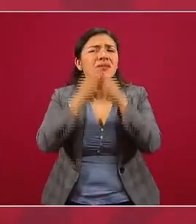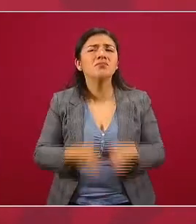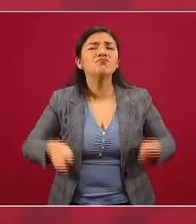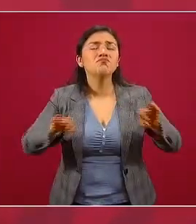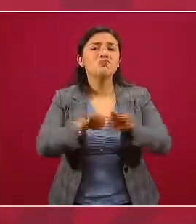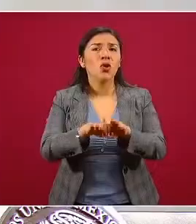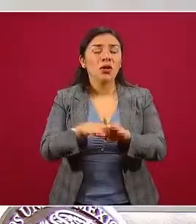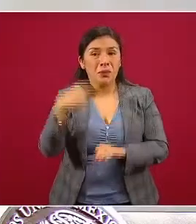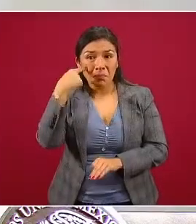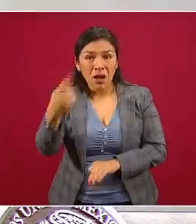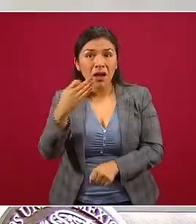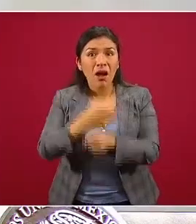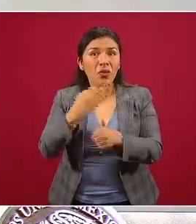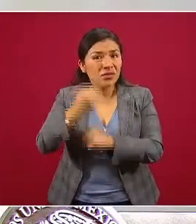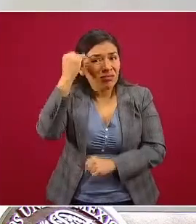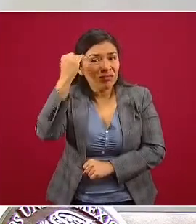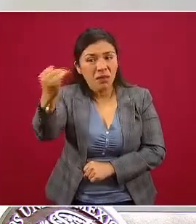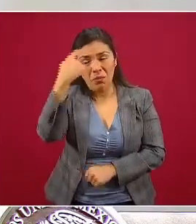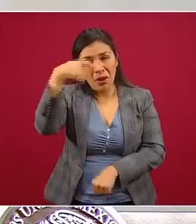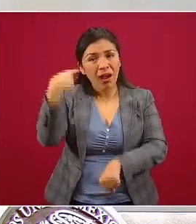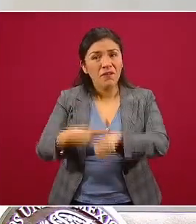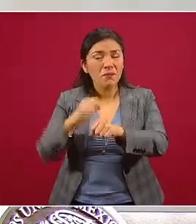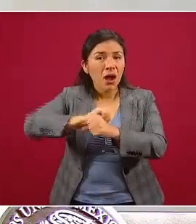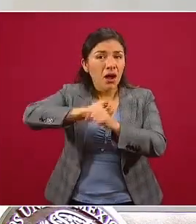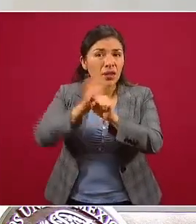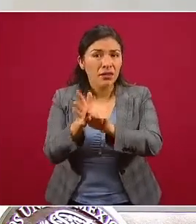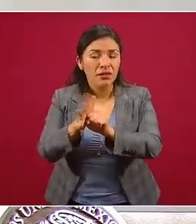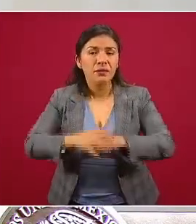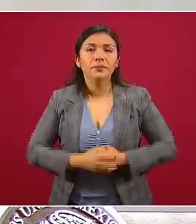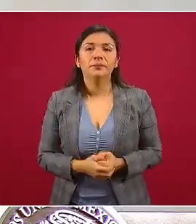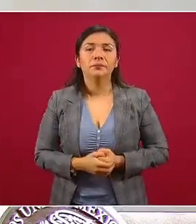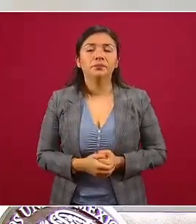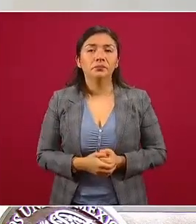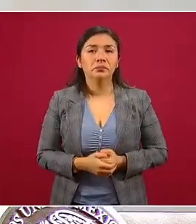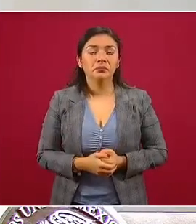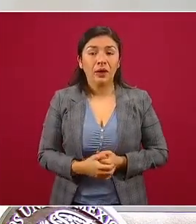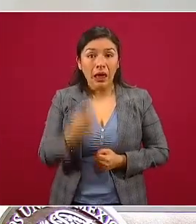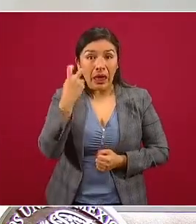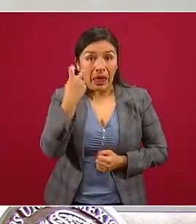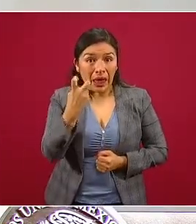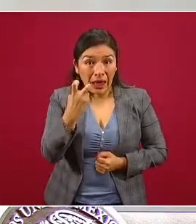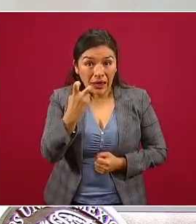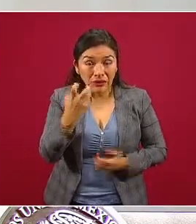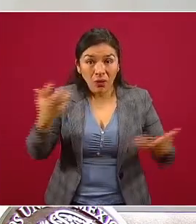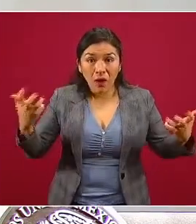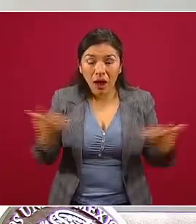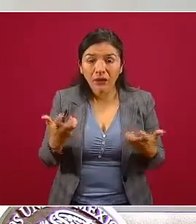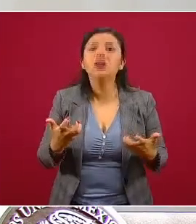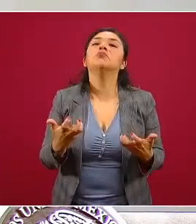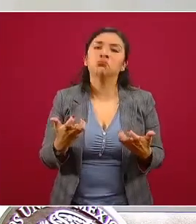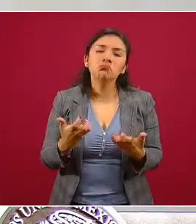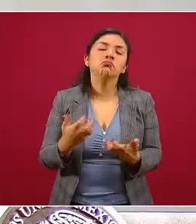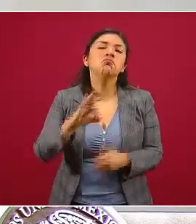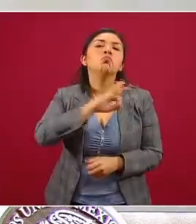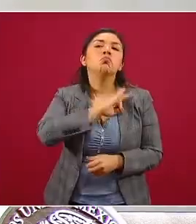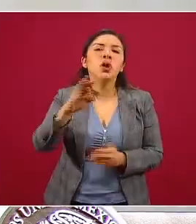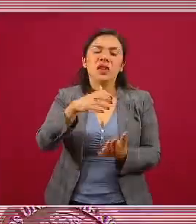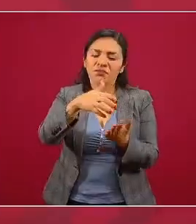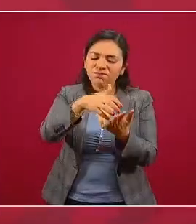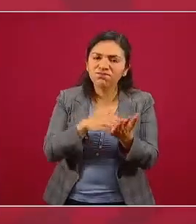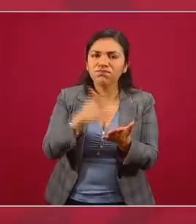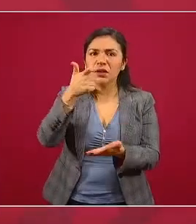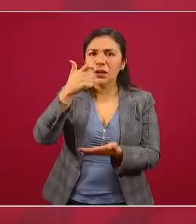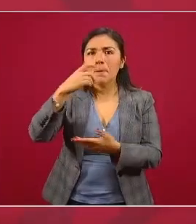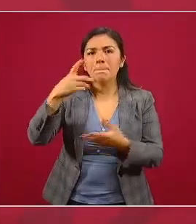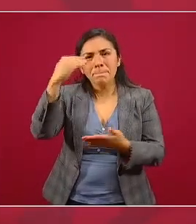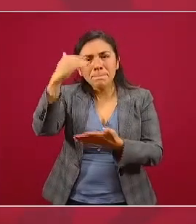este escenario de la pandemia. Todo ello reduciendo gastos y